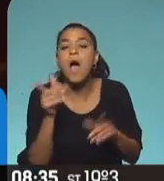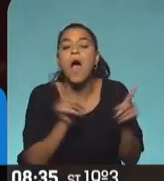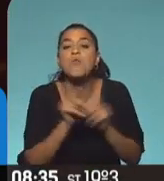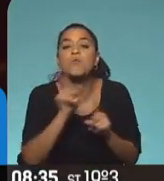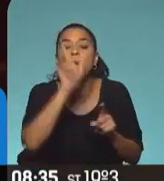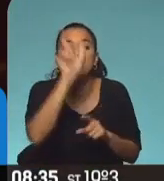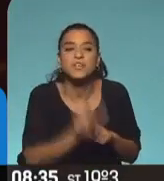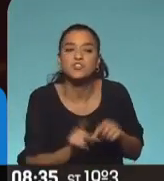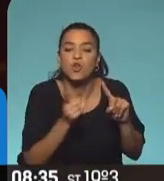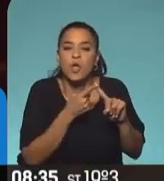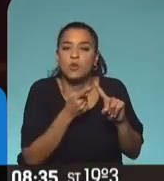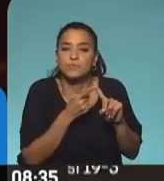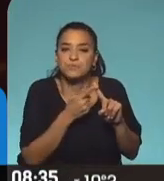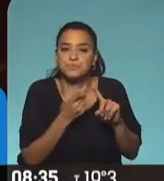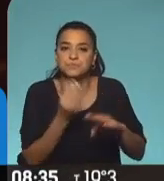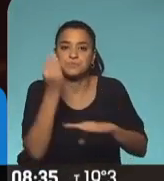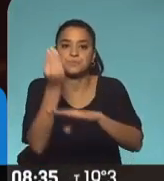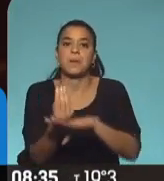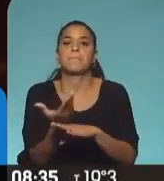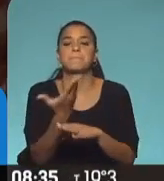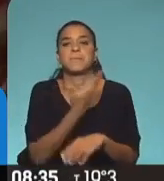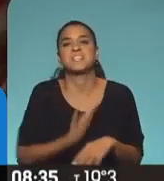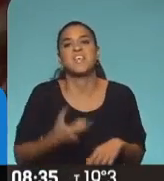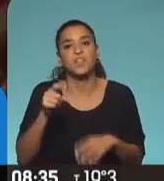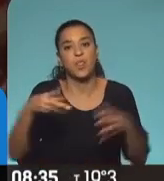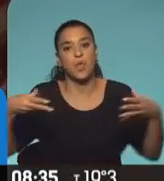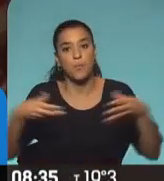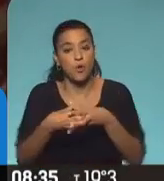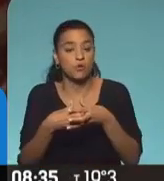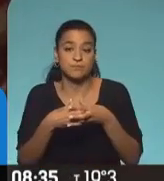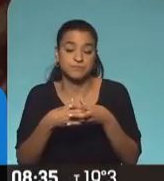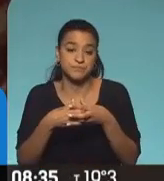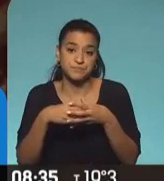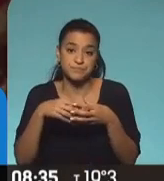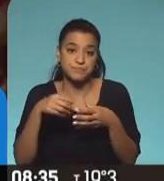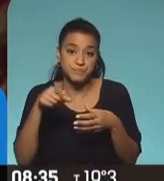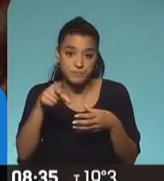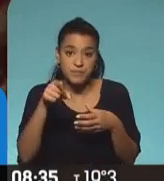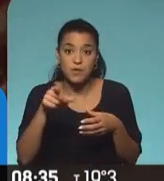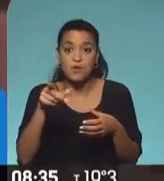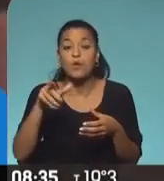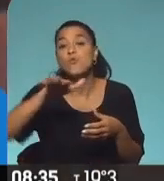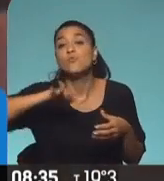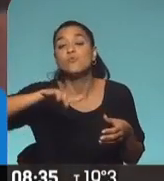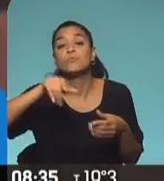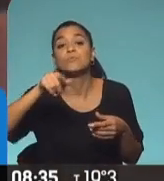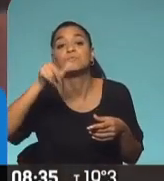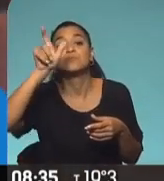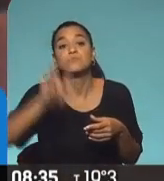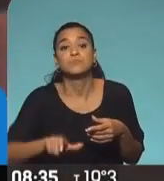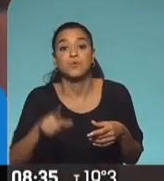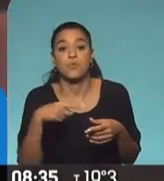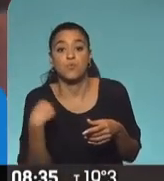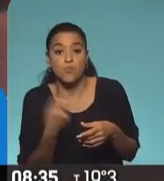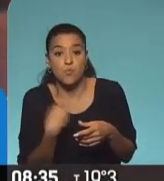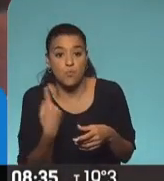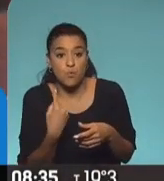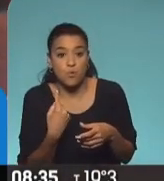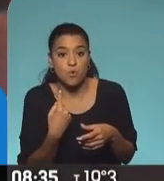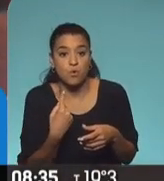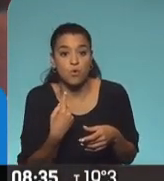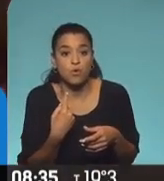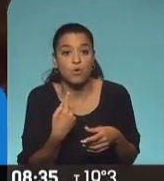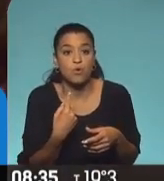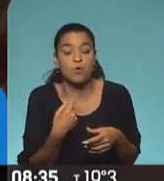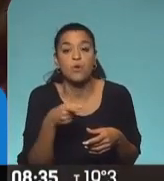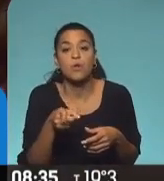entorno más directo sea el presidente del bloque esto no ocurrió y este lugar ha quedado por un hombre de nuestro espacio de quién de quienes